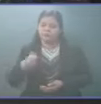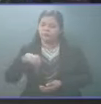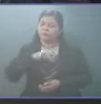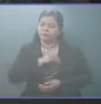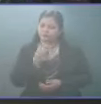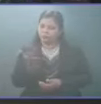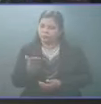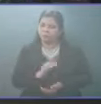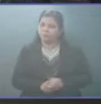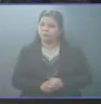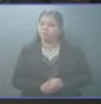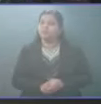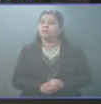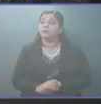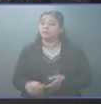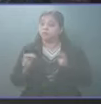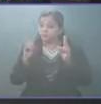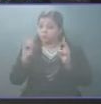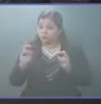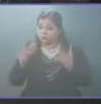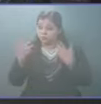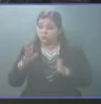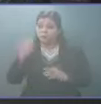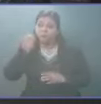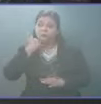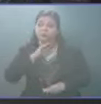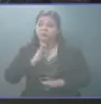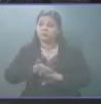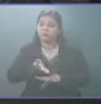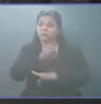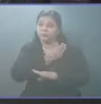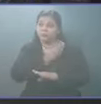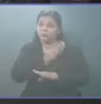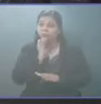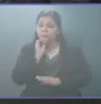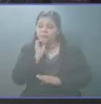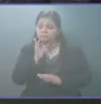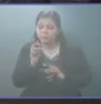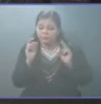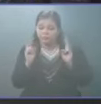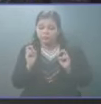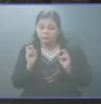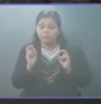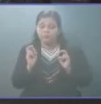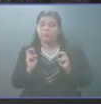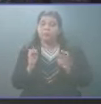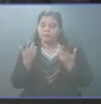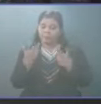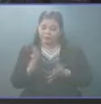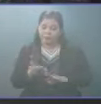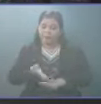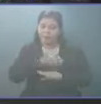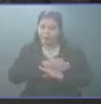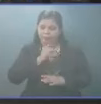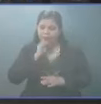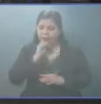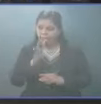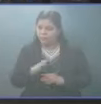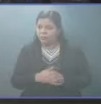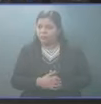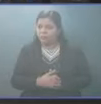Bermúdez, la pandemia, como ya lo decíamos antes de finalizar el primer bloque, ha venido a cambiar todo y